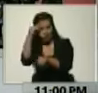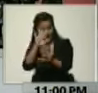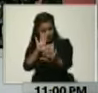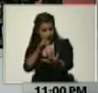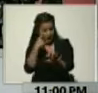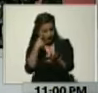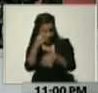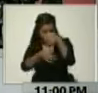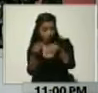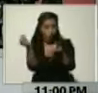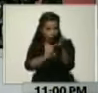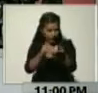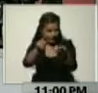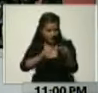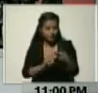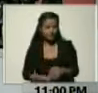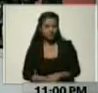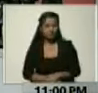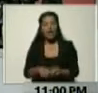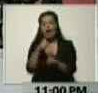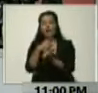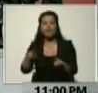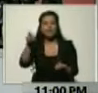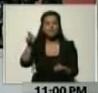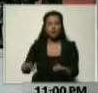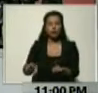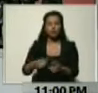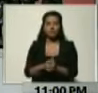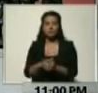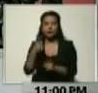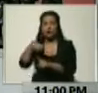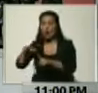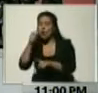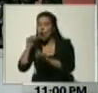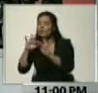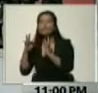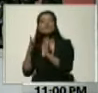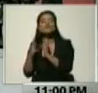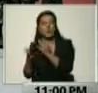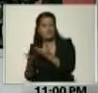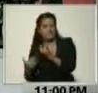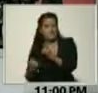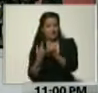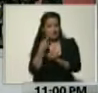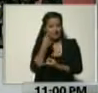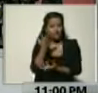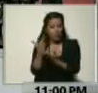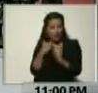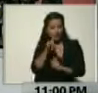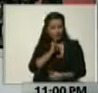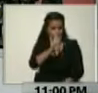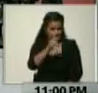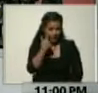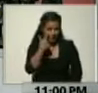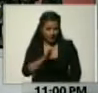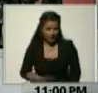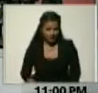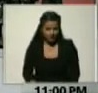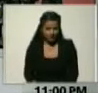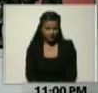a ver. El Patriota Mundo nos informa. Alfredo Romero. Ya va, me mandaron aquí.